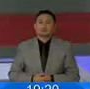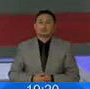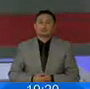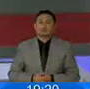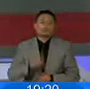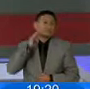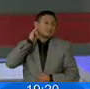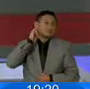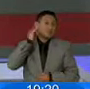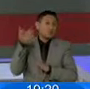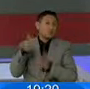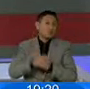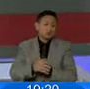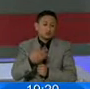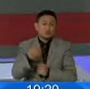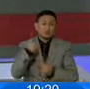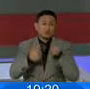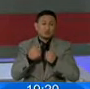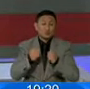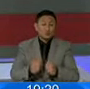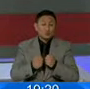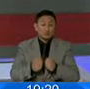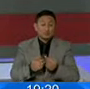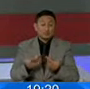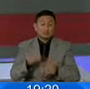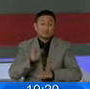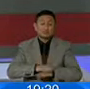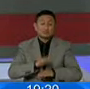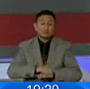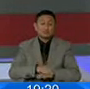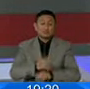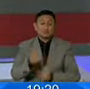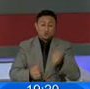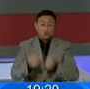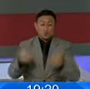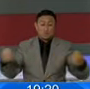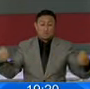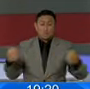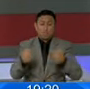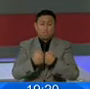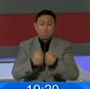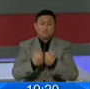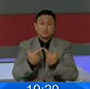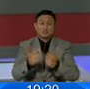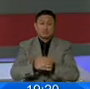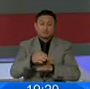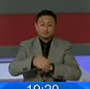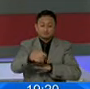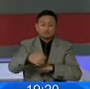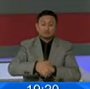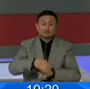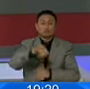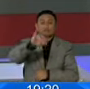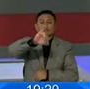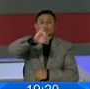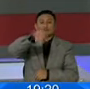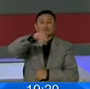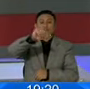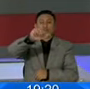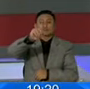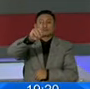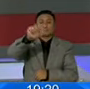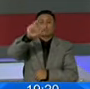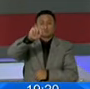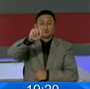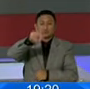Y una niña muerta y cuatro heridos de consideración es el resultado de un accidente de tránsito ocurrido en la parroquia Jadán, en el cantón Gualaceo